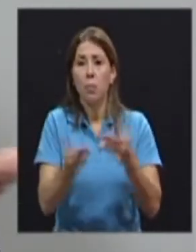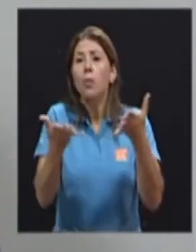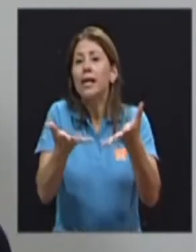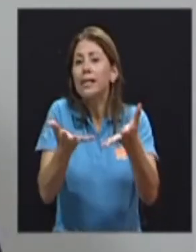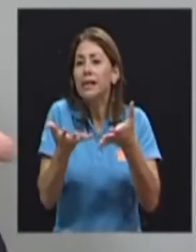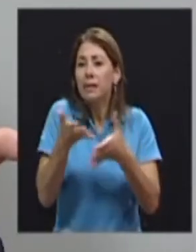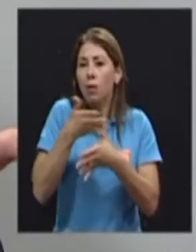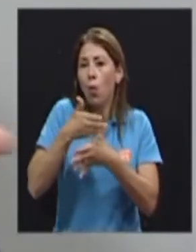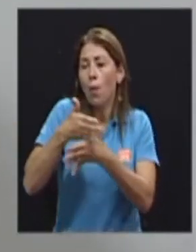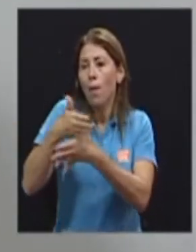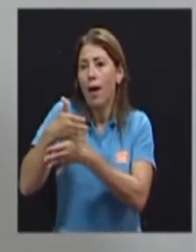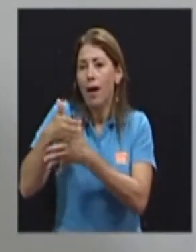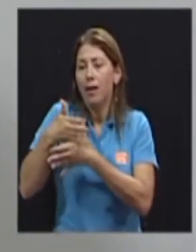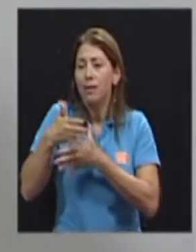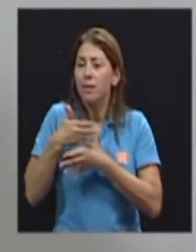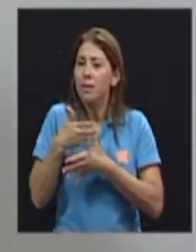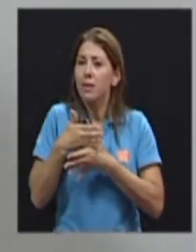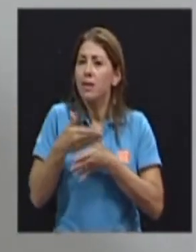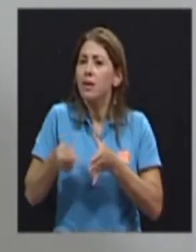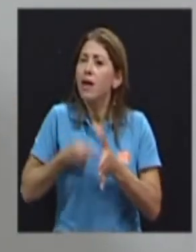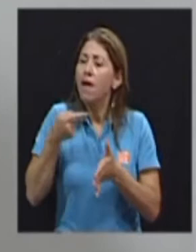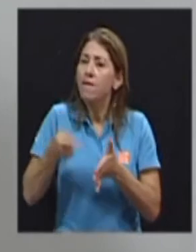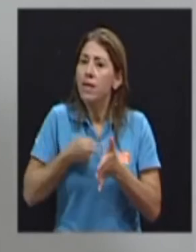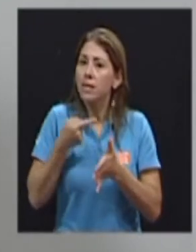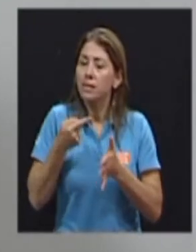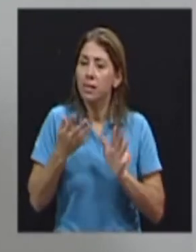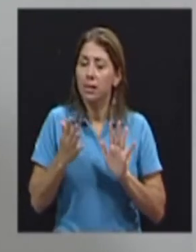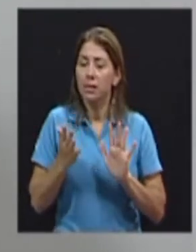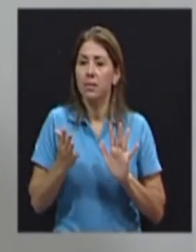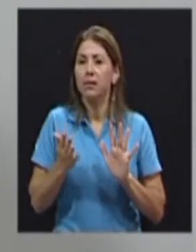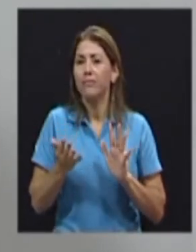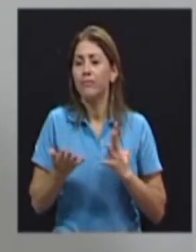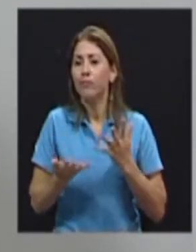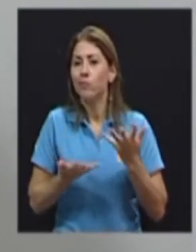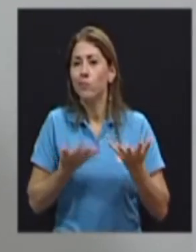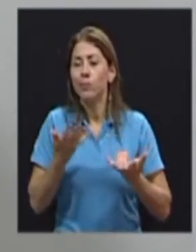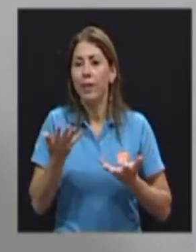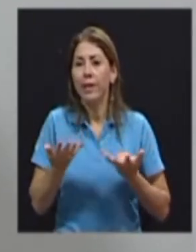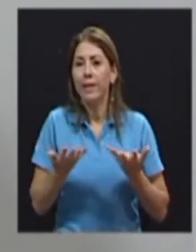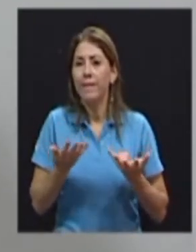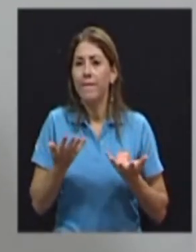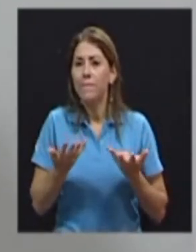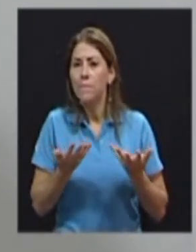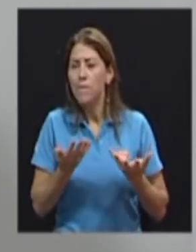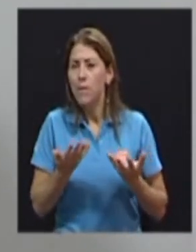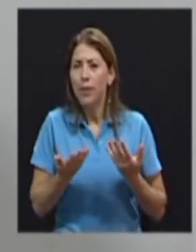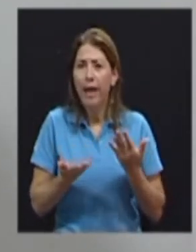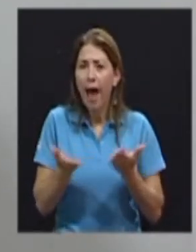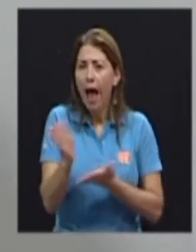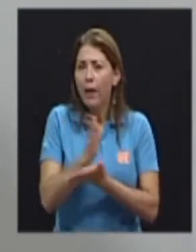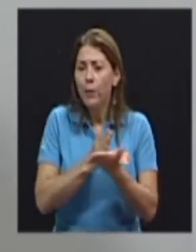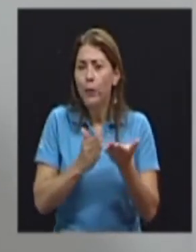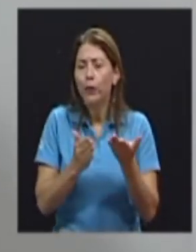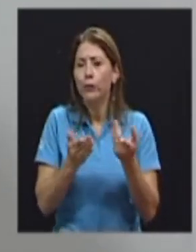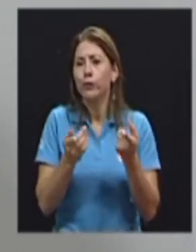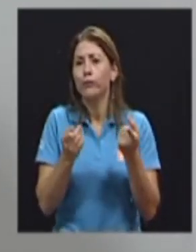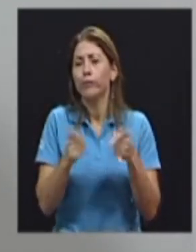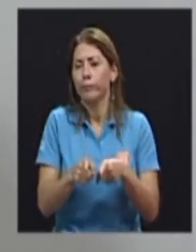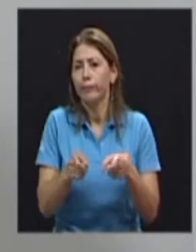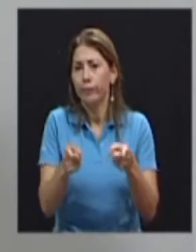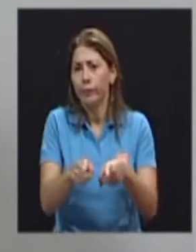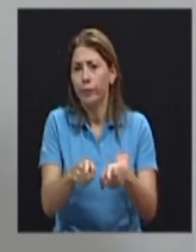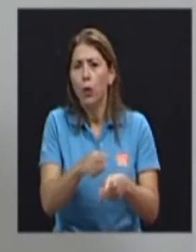creo que ha habido, yo no soy el experto en eso, ¿cómo han sentido ustedes este